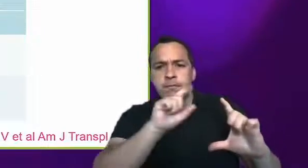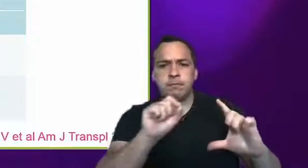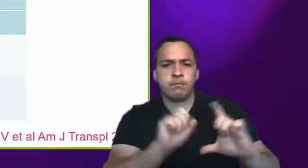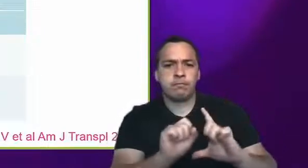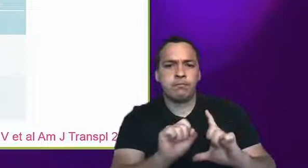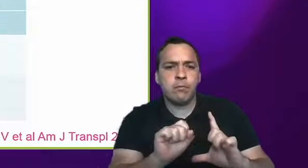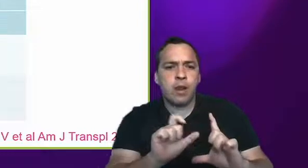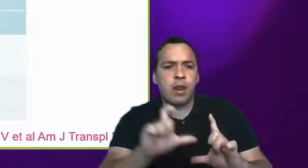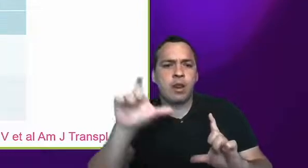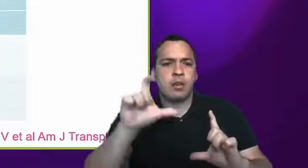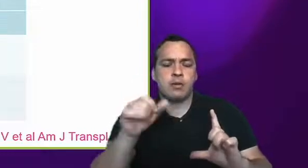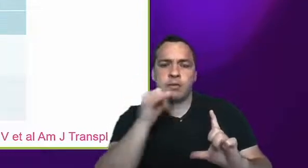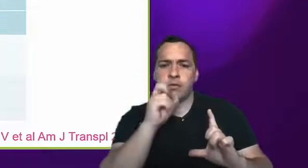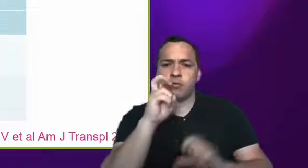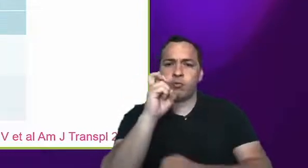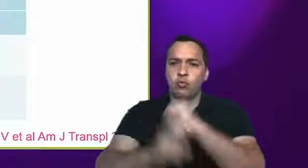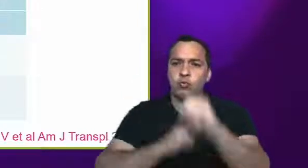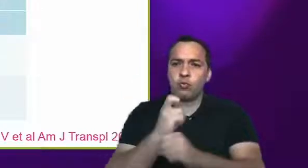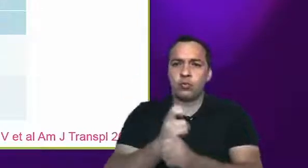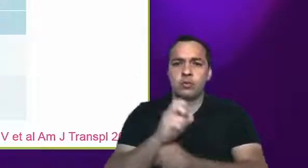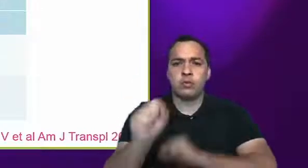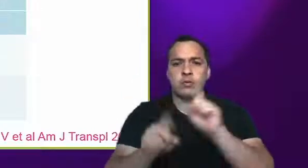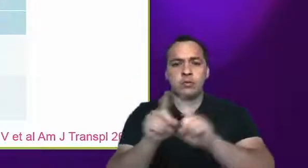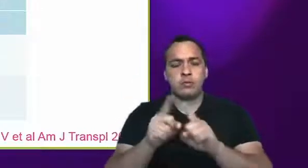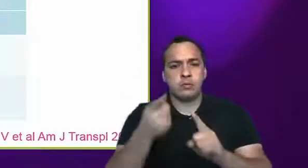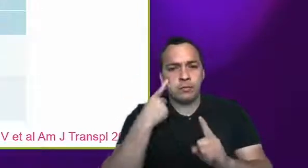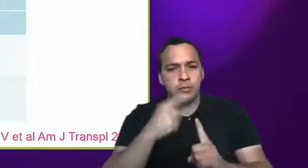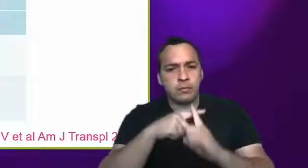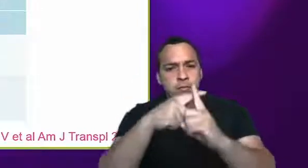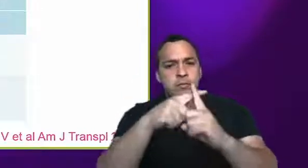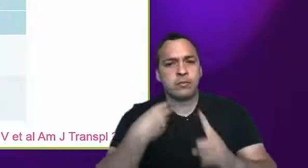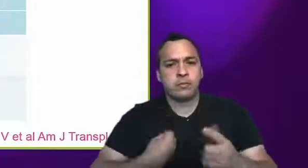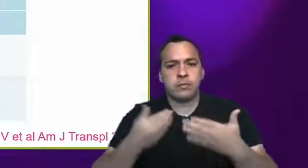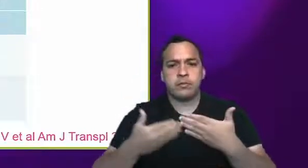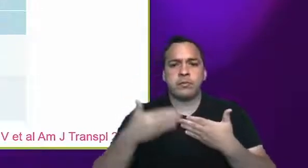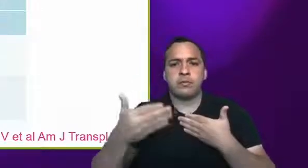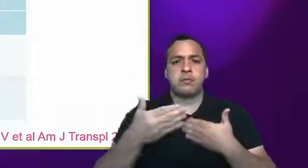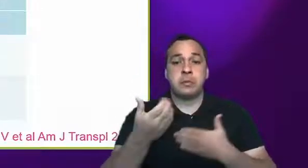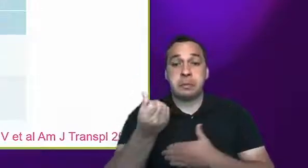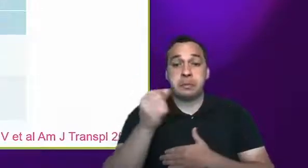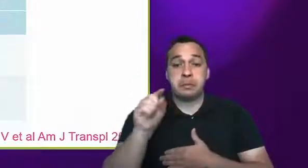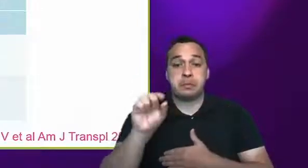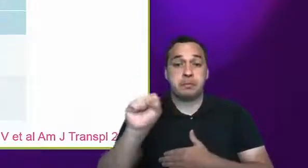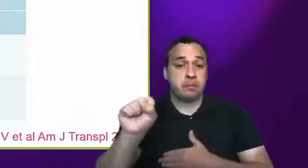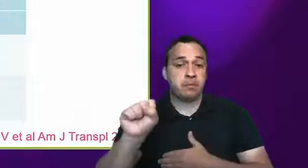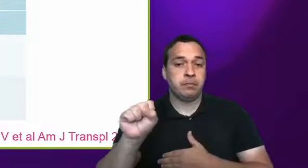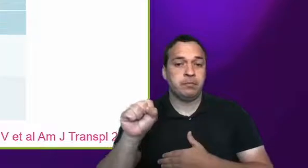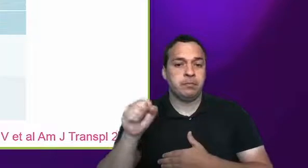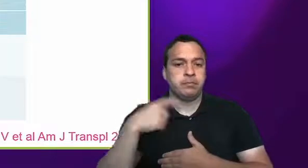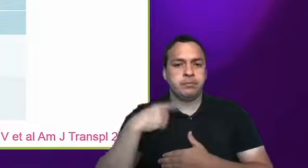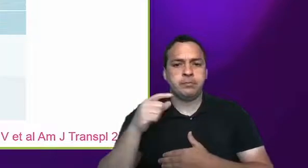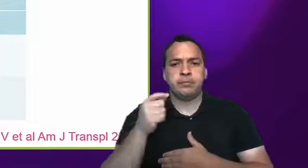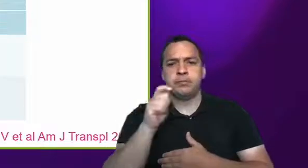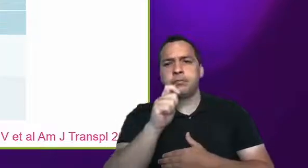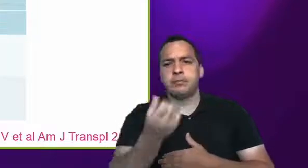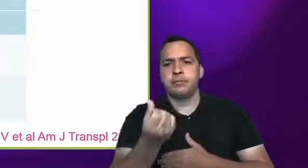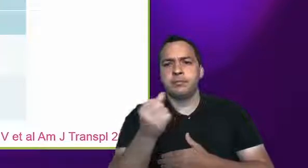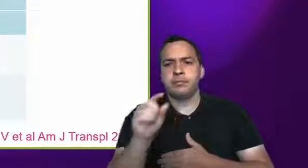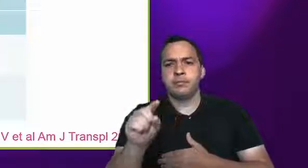5 años. Nosotros damos un benefit survival de 6.8 meses,